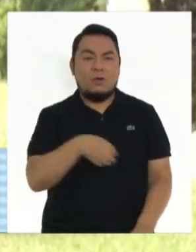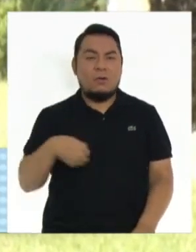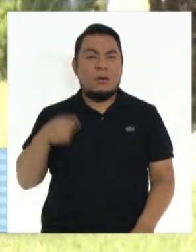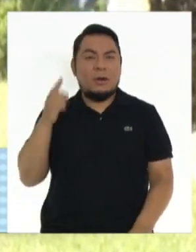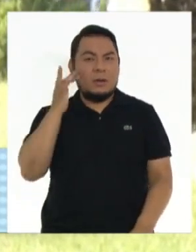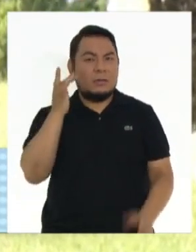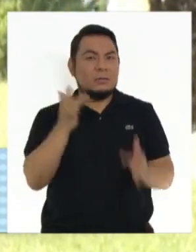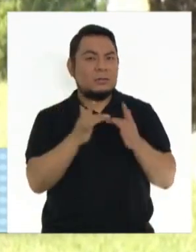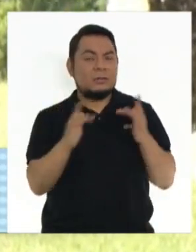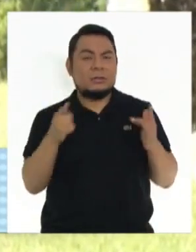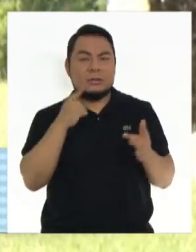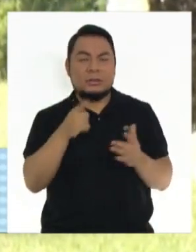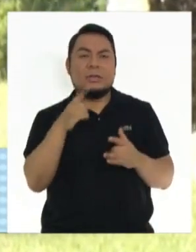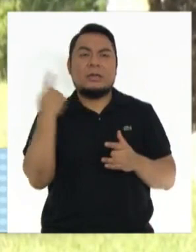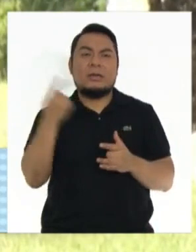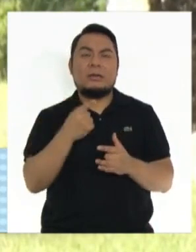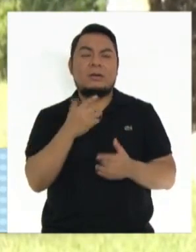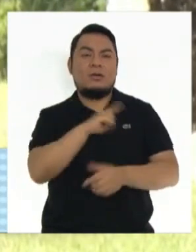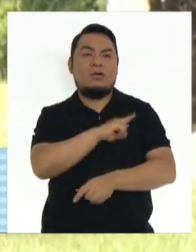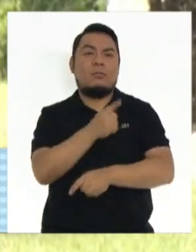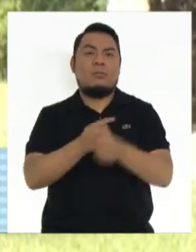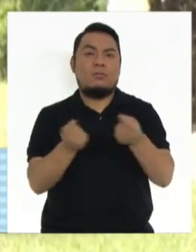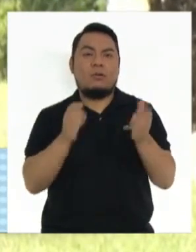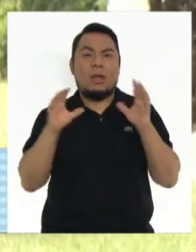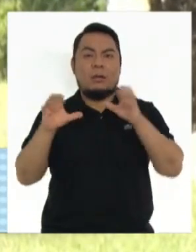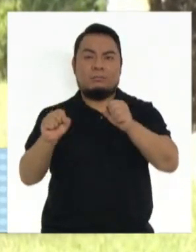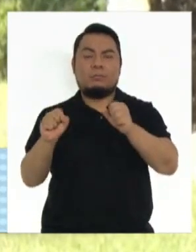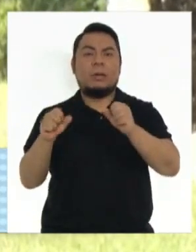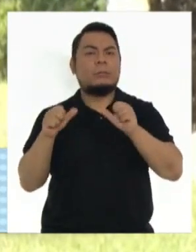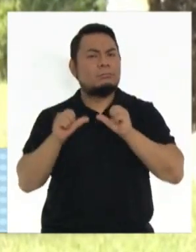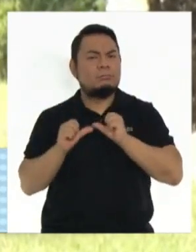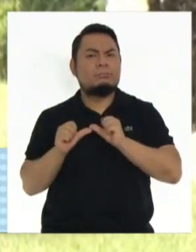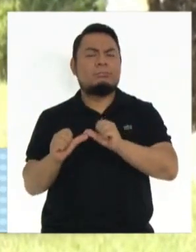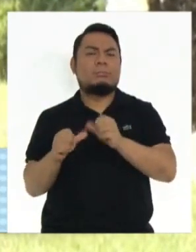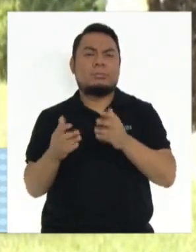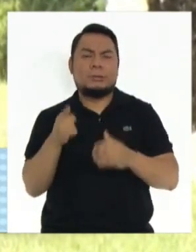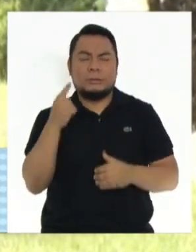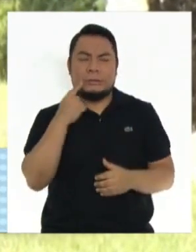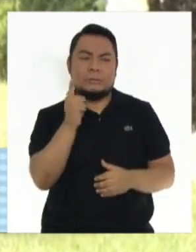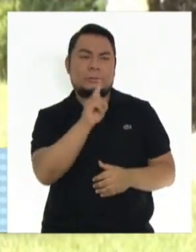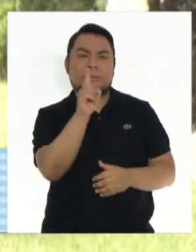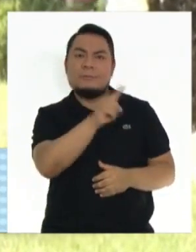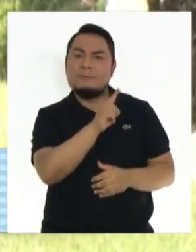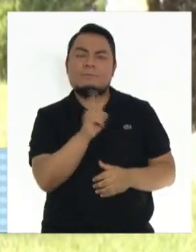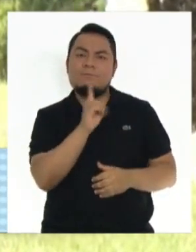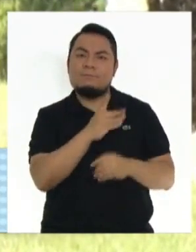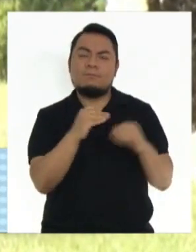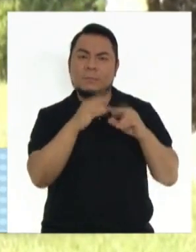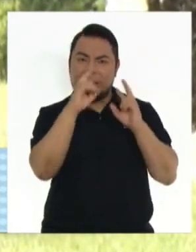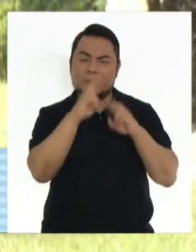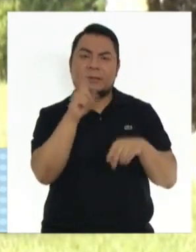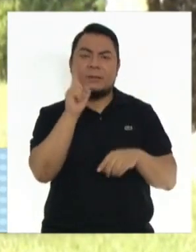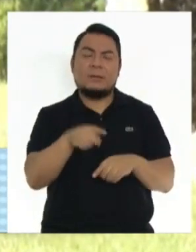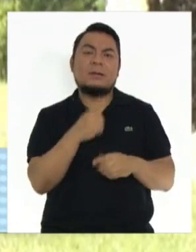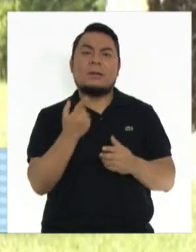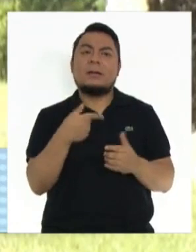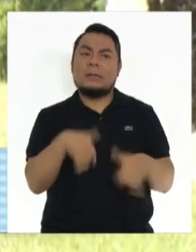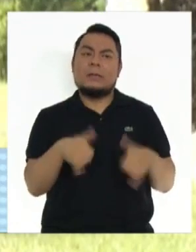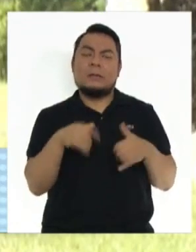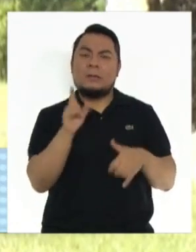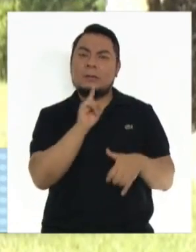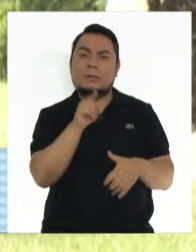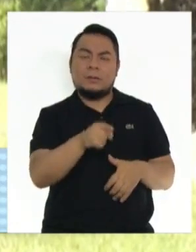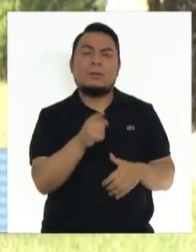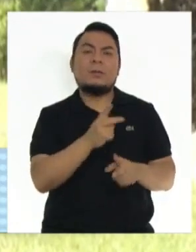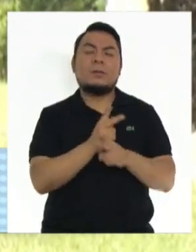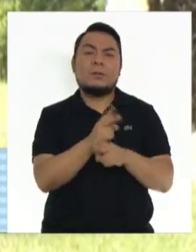quien ha señalado que si toman el poder no lo van a dejar, ¿no? Él ha señalado, el alcalde, que estas no son las reglas de juego que